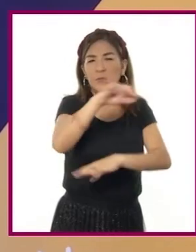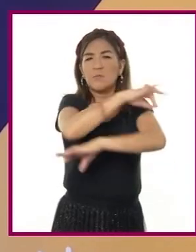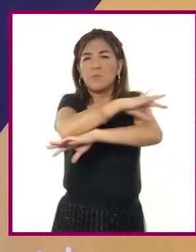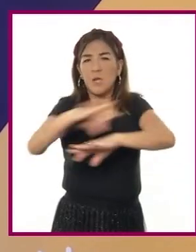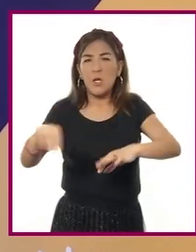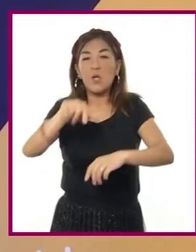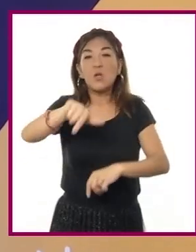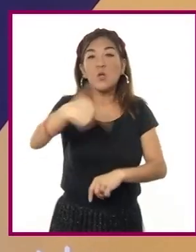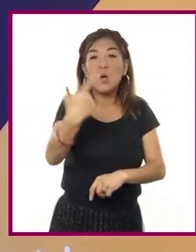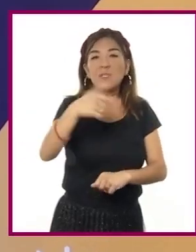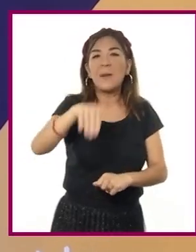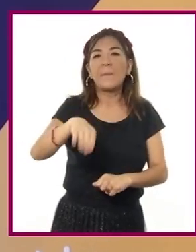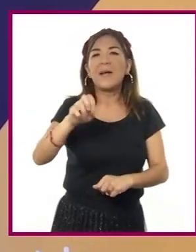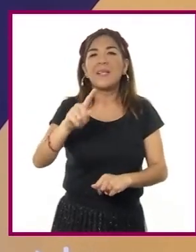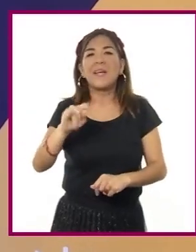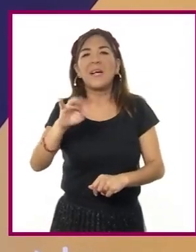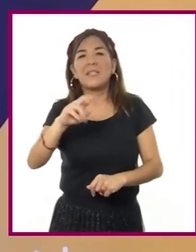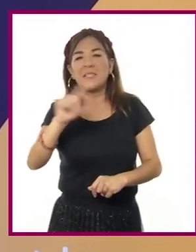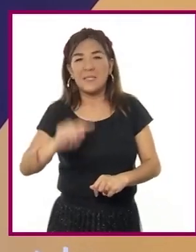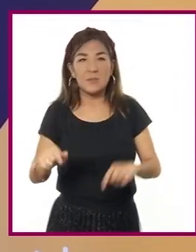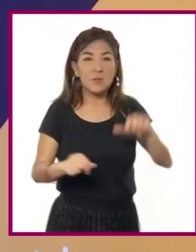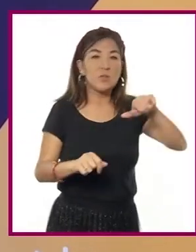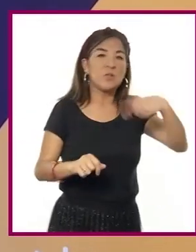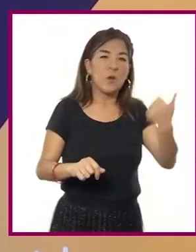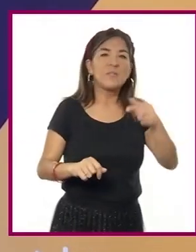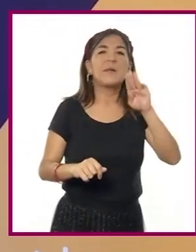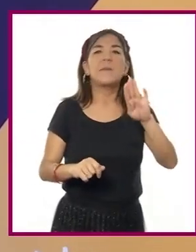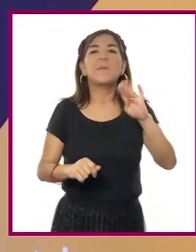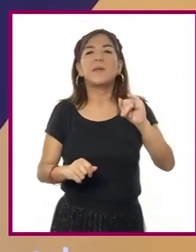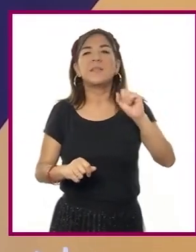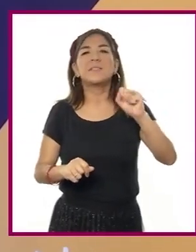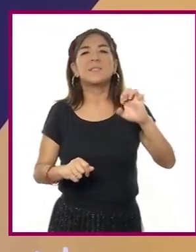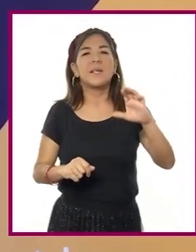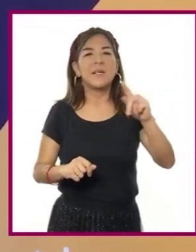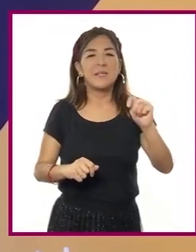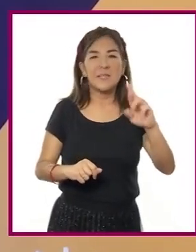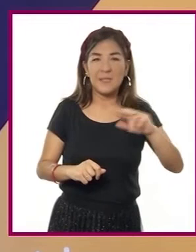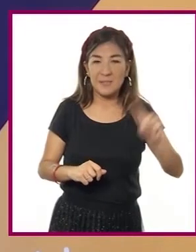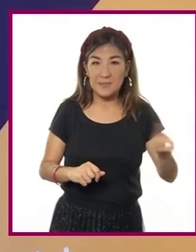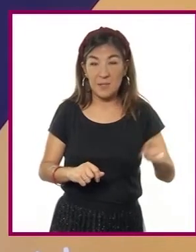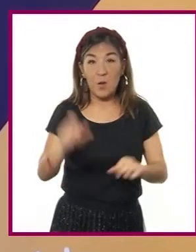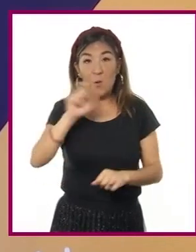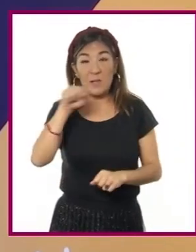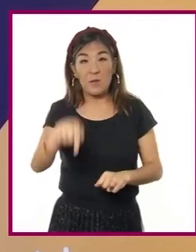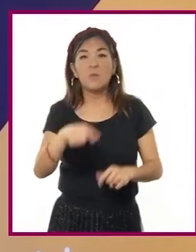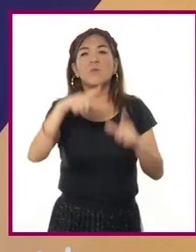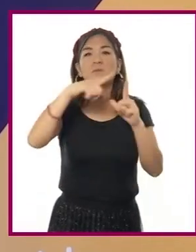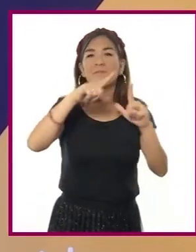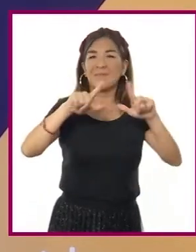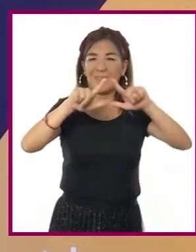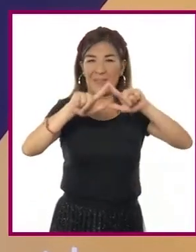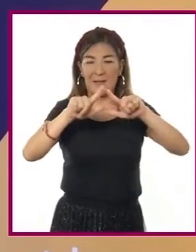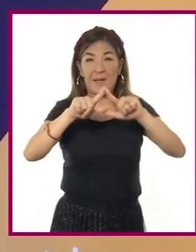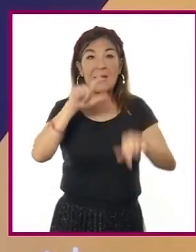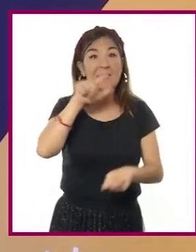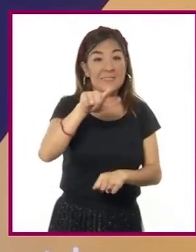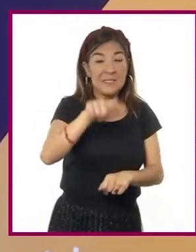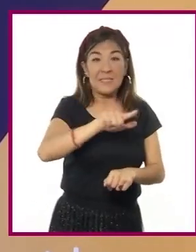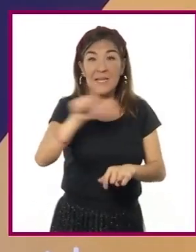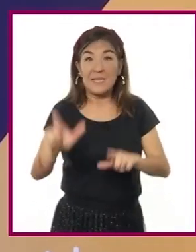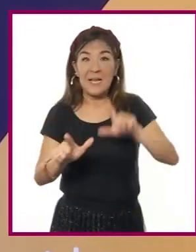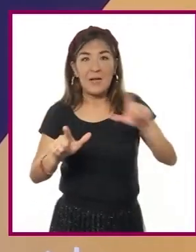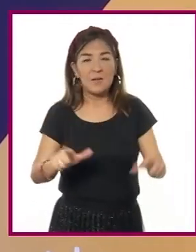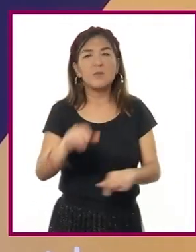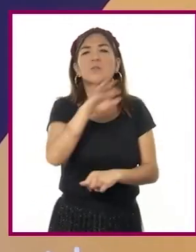12 mediatrices y 12 bisectrices. Y para un polígono regular con 17 lados, es posible